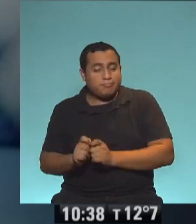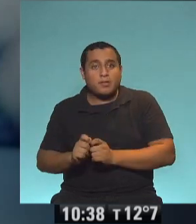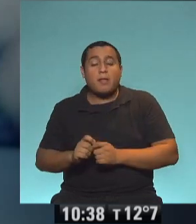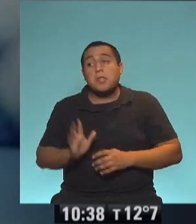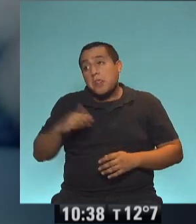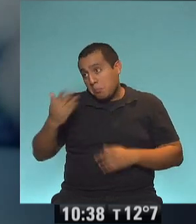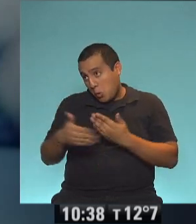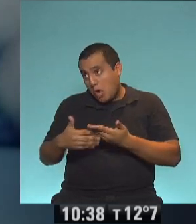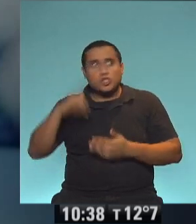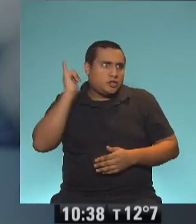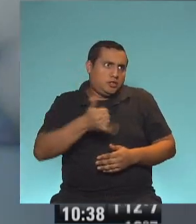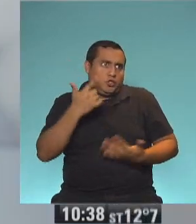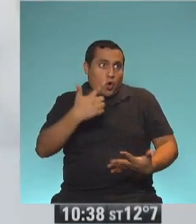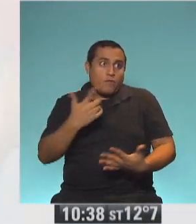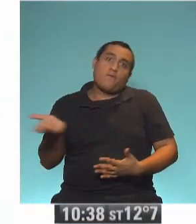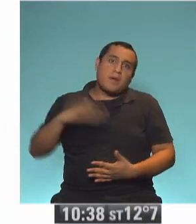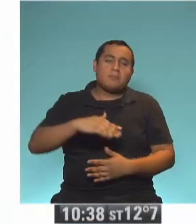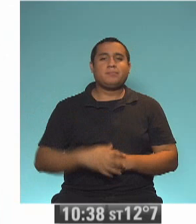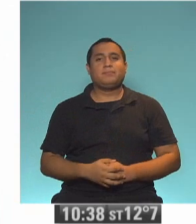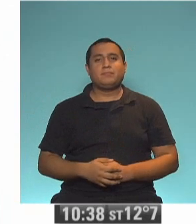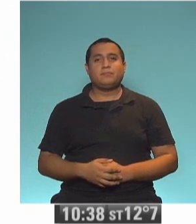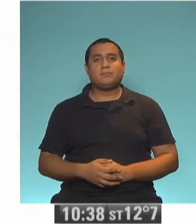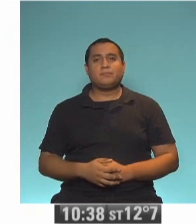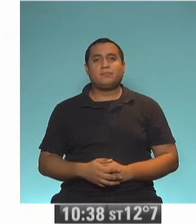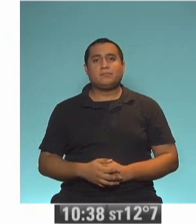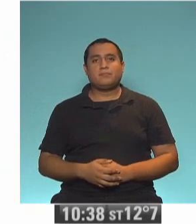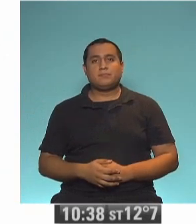jugar? Claro que sí, vamos.